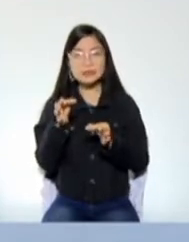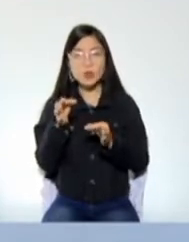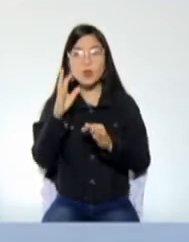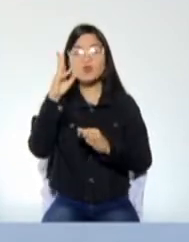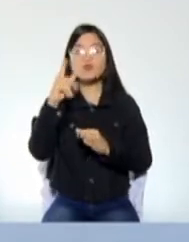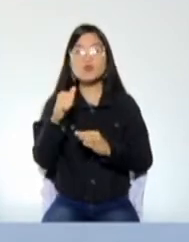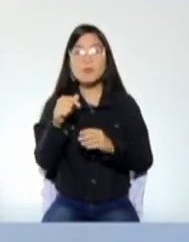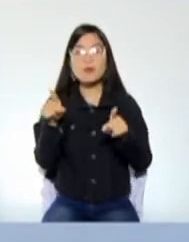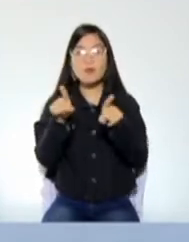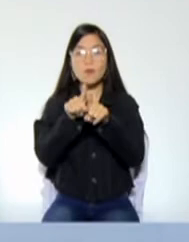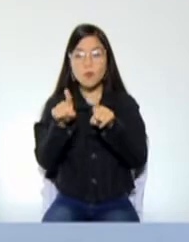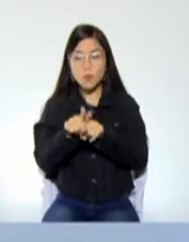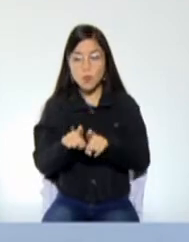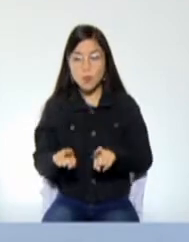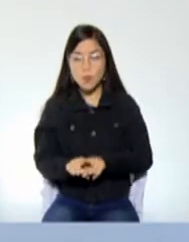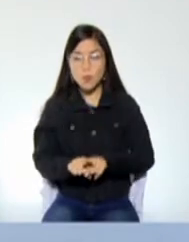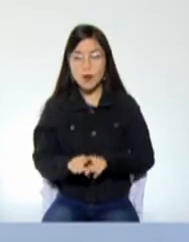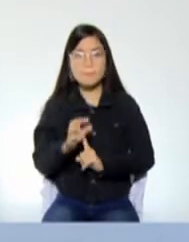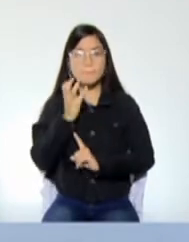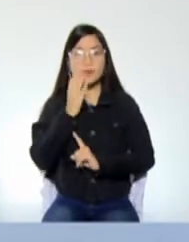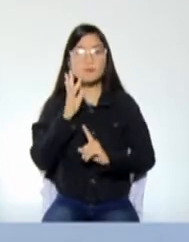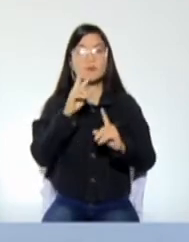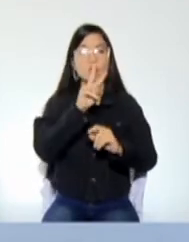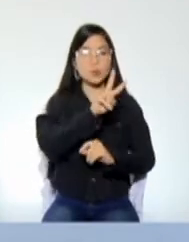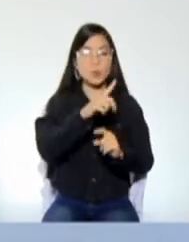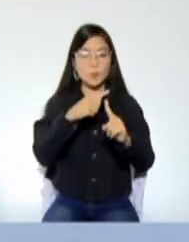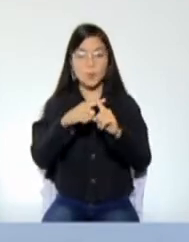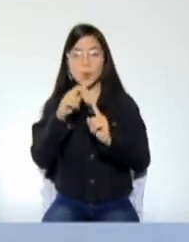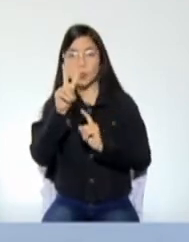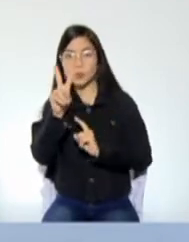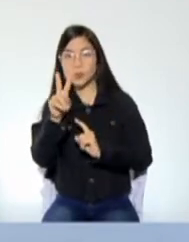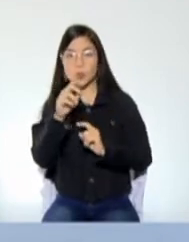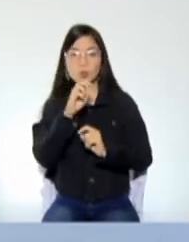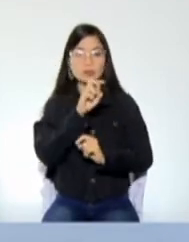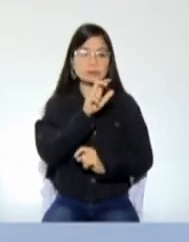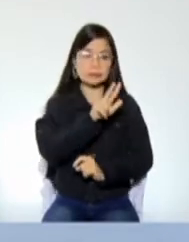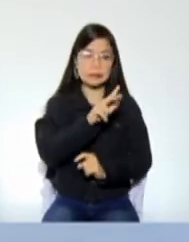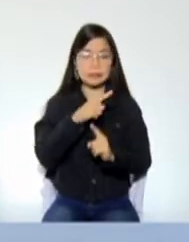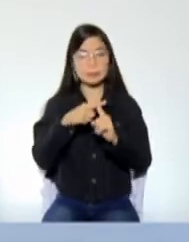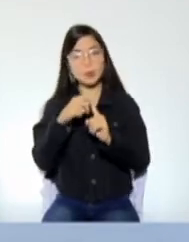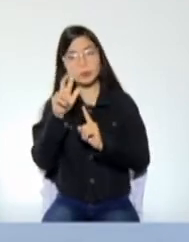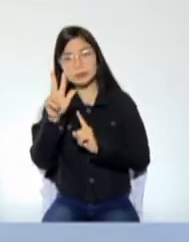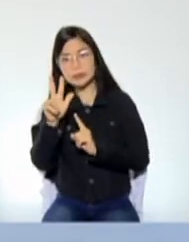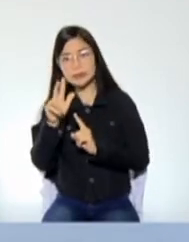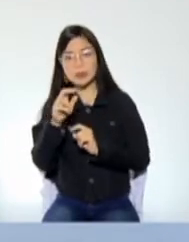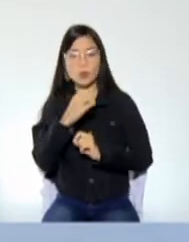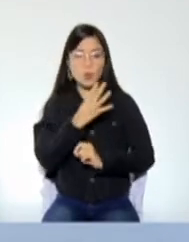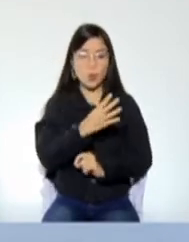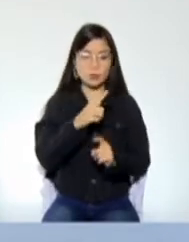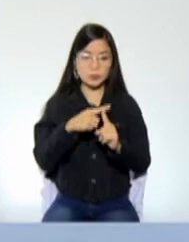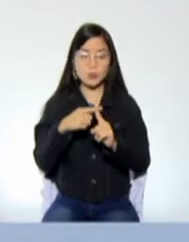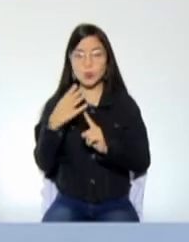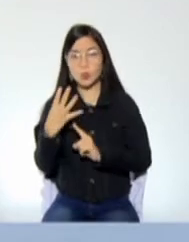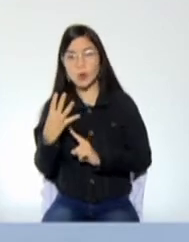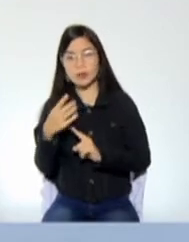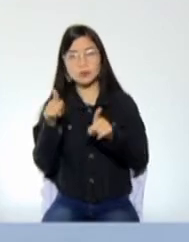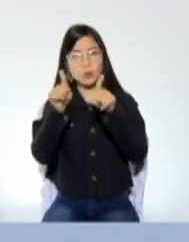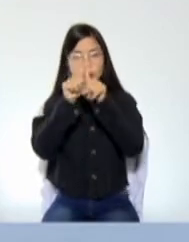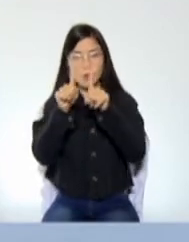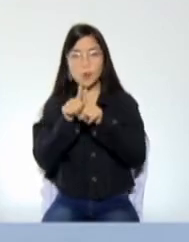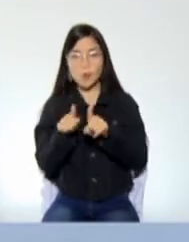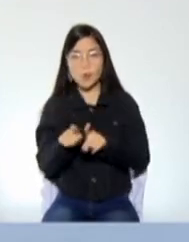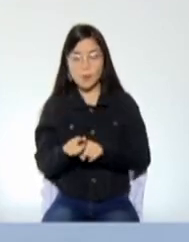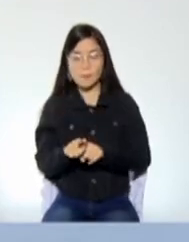tablas de multiplicar, es decir, 2 por 2, 3 por 3, 4 por 4. Si nosotros buscamos dentro de la tabla de multiplicar